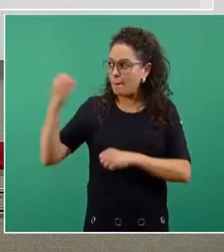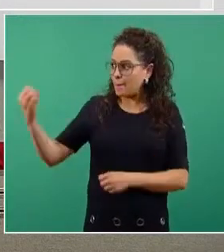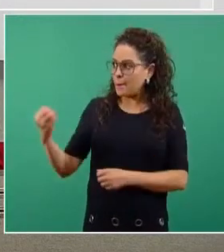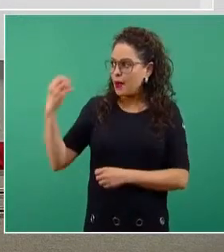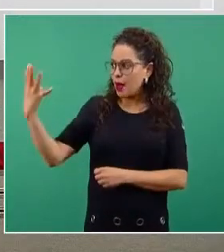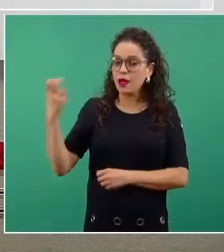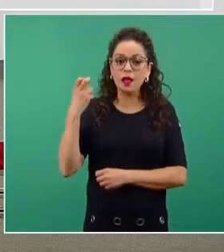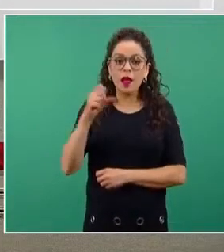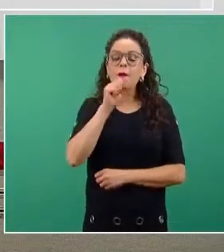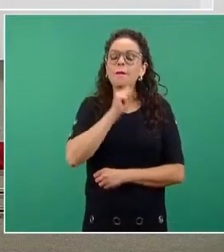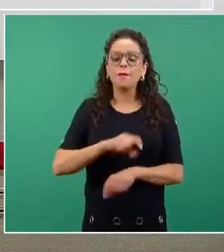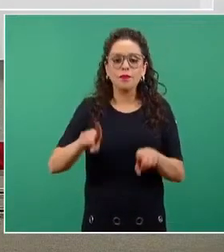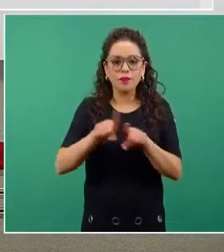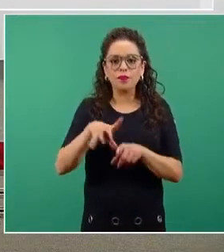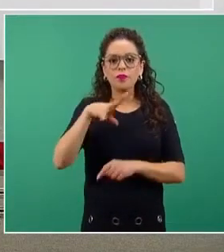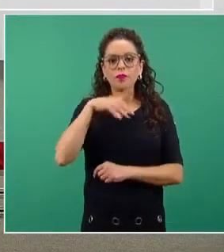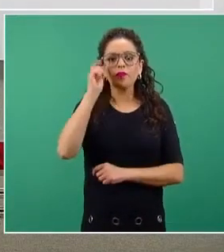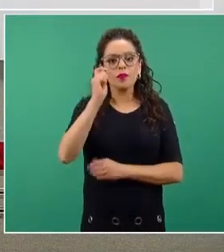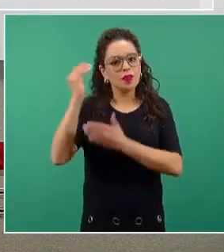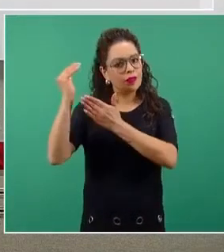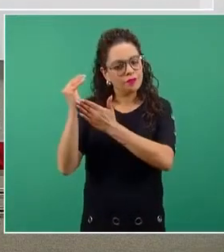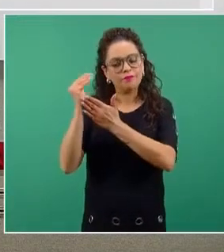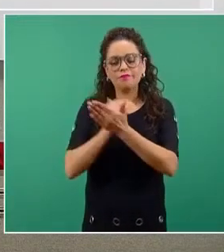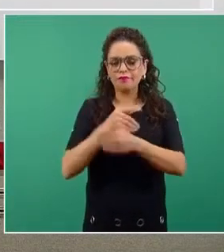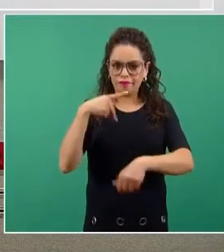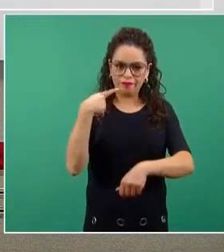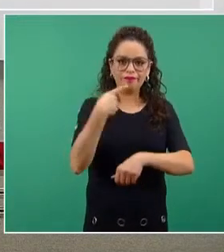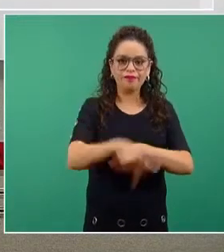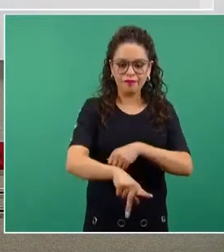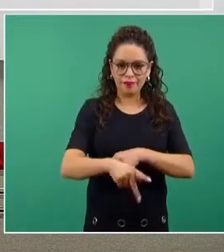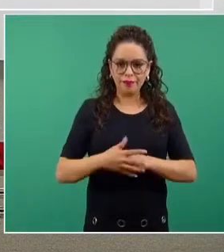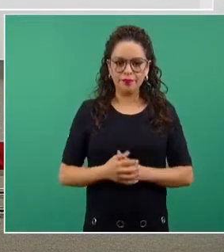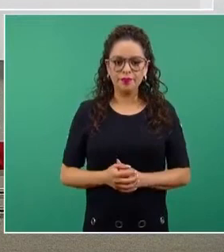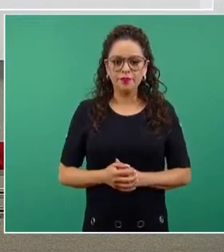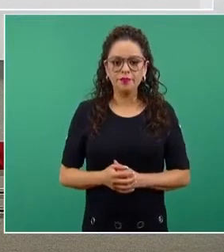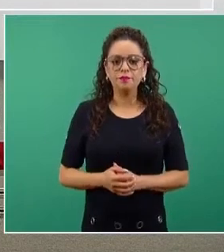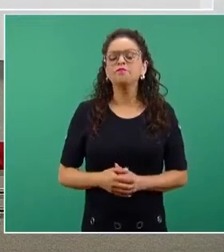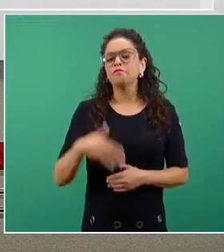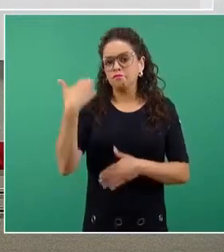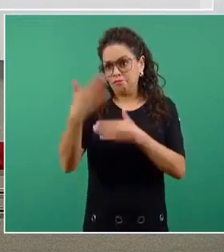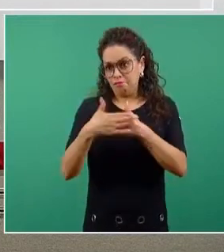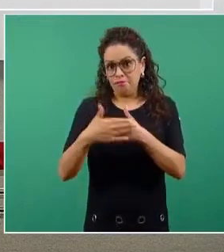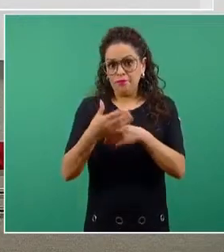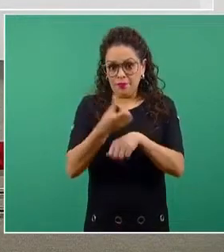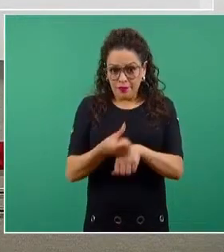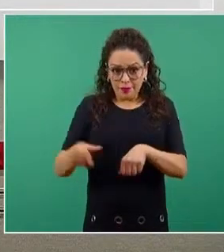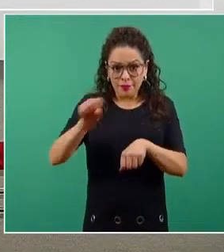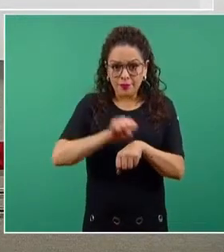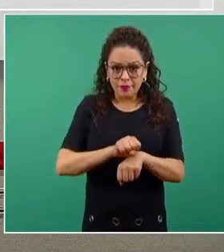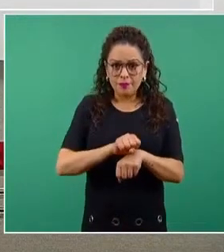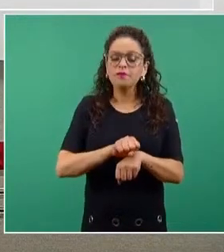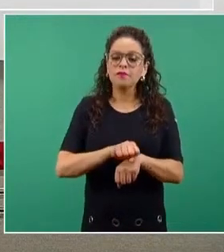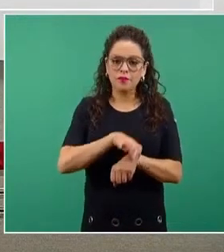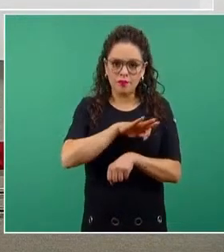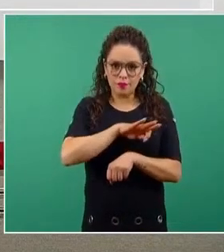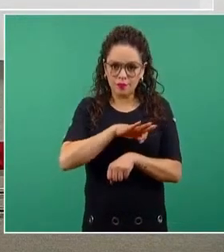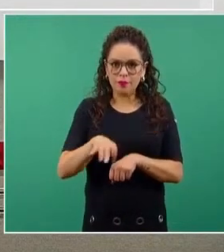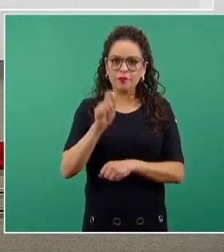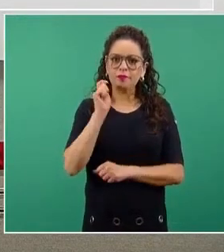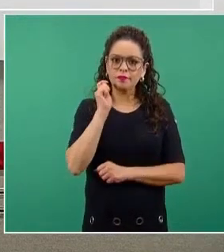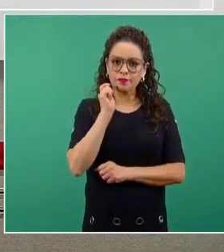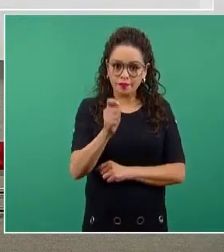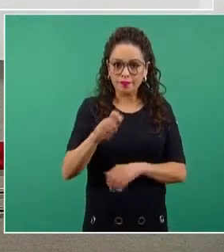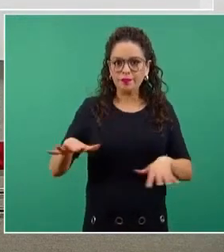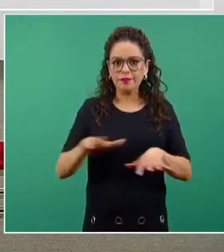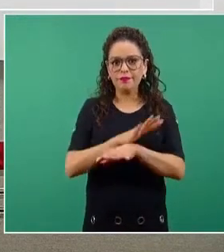una disminución de ese riesgo y podrían estar cerca en siguientes semanas a poder obtener un nivel de riesgo